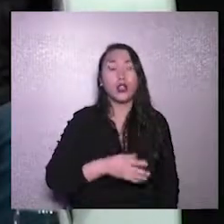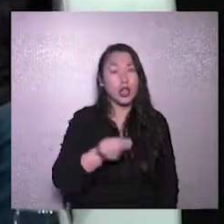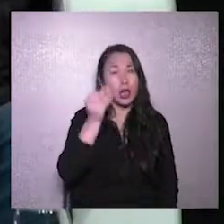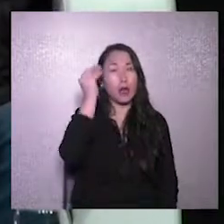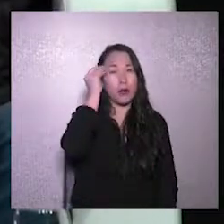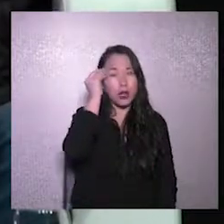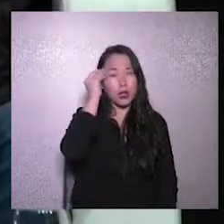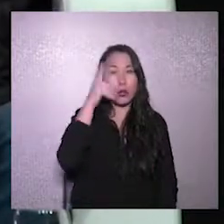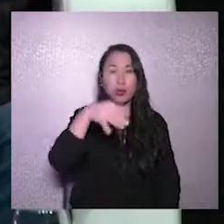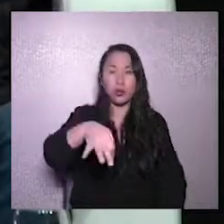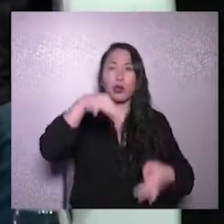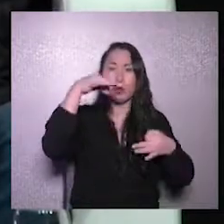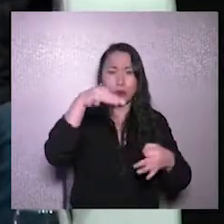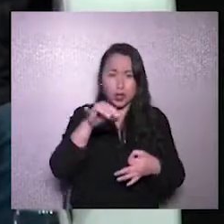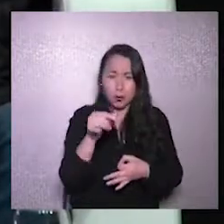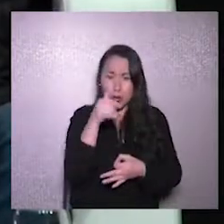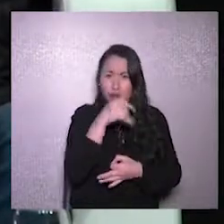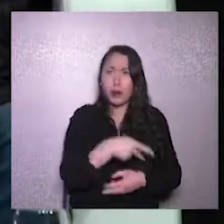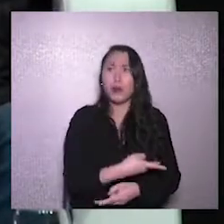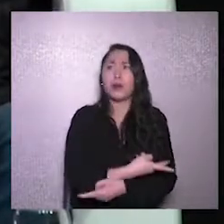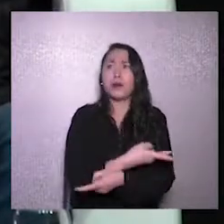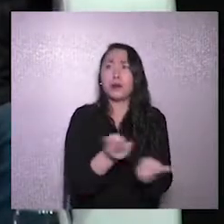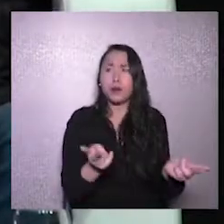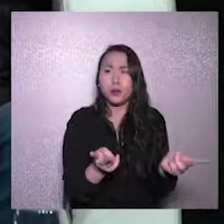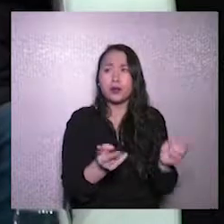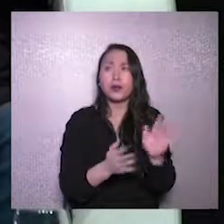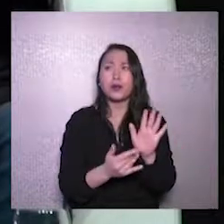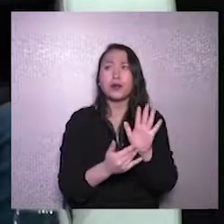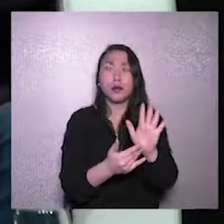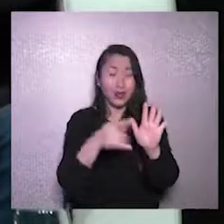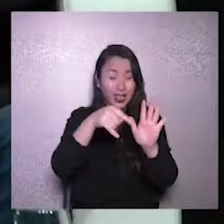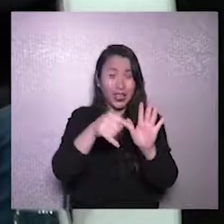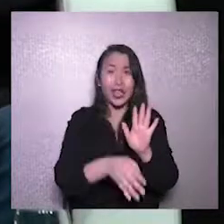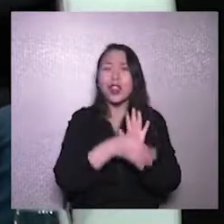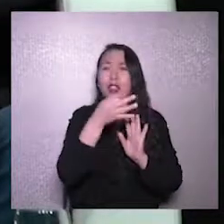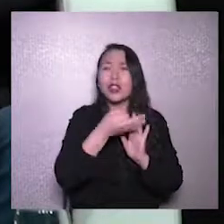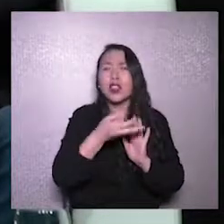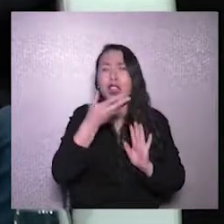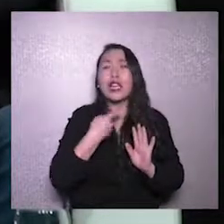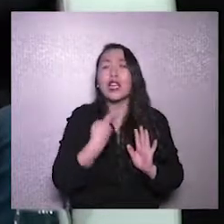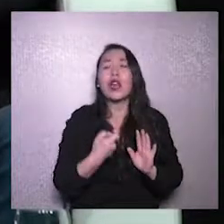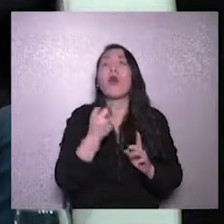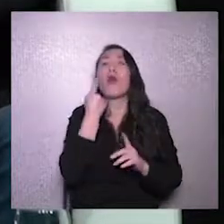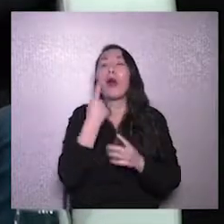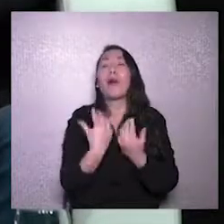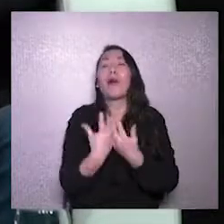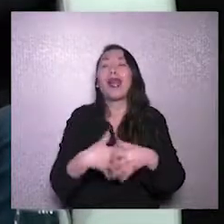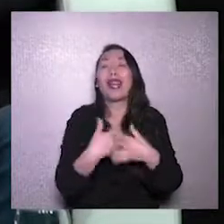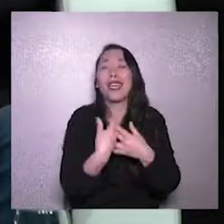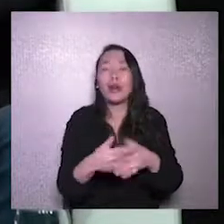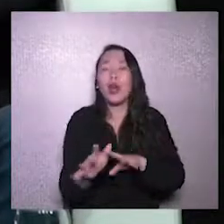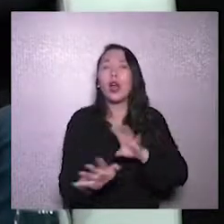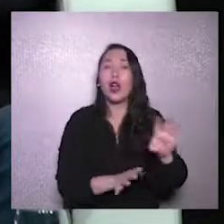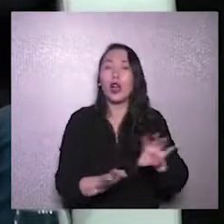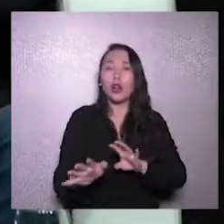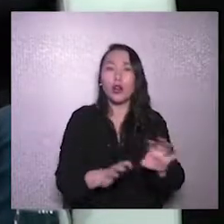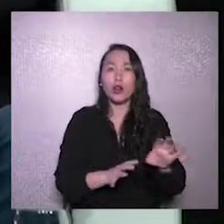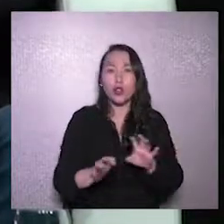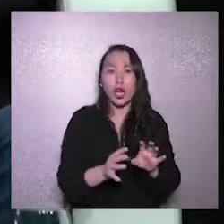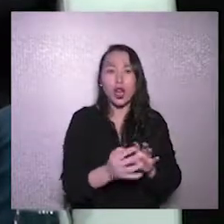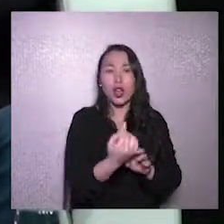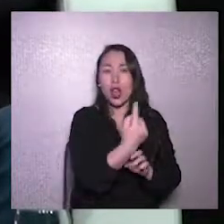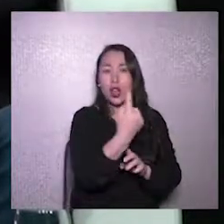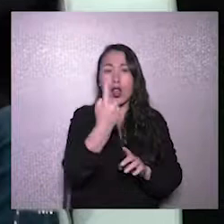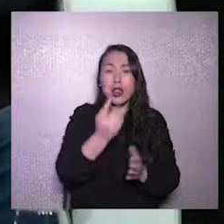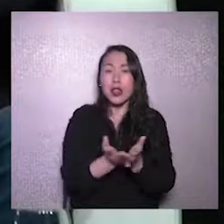un documento que acaba de salir publicado, la OCDE, donde habla de cuáles son los mecanismos y cuáles son los elementos que cada servicio de